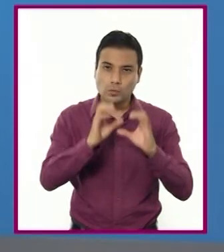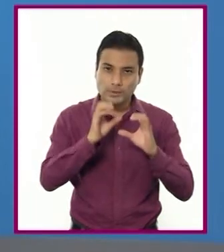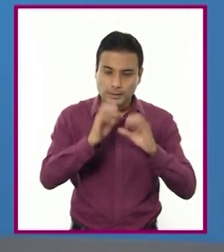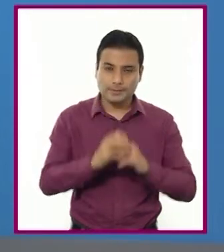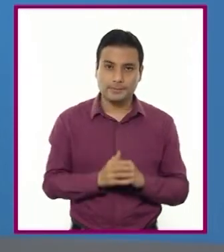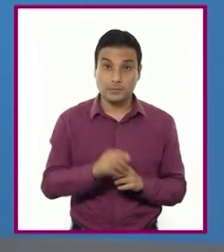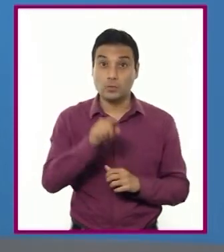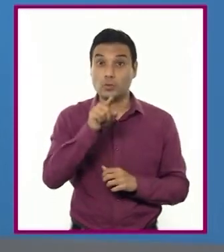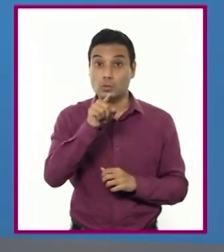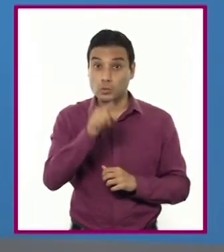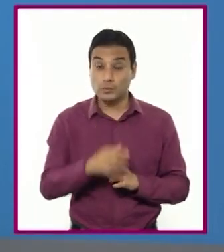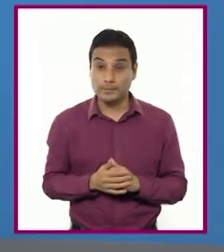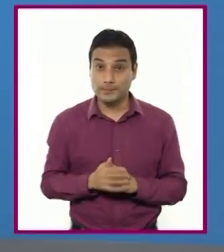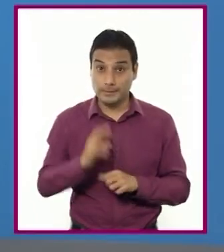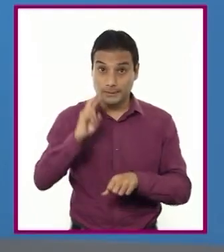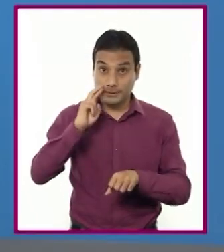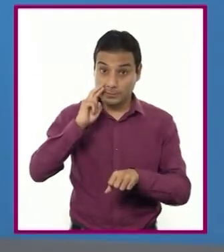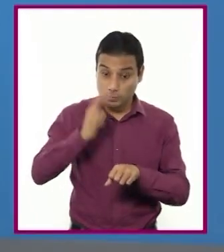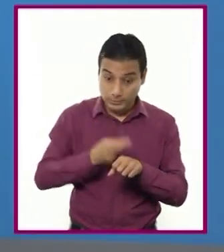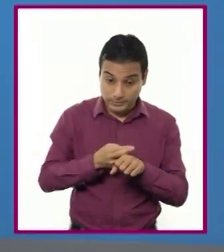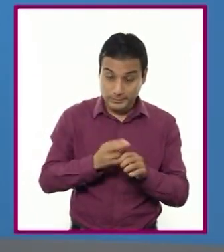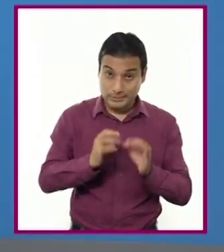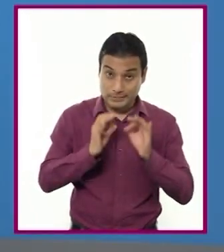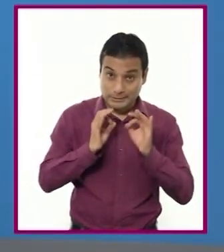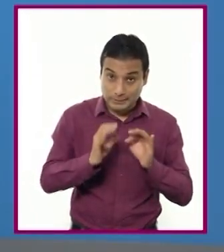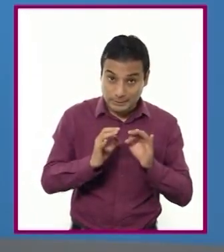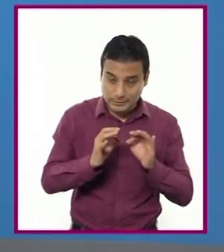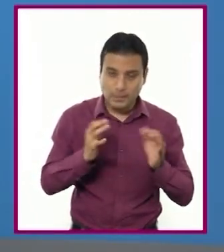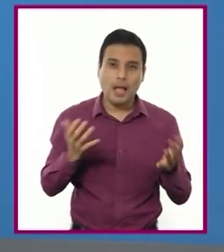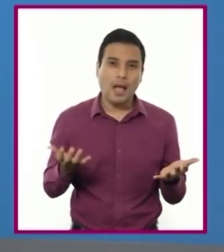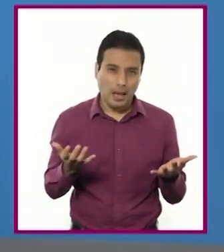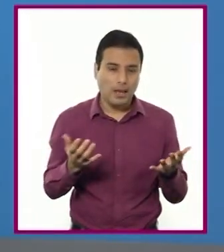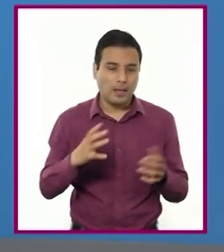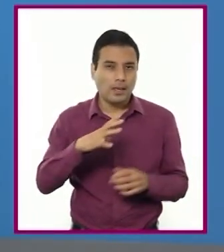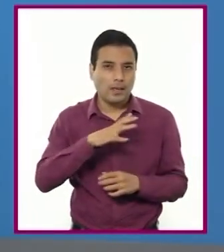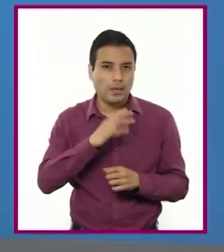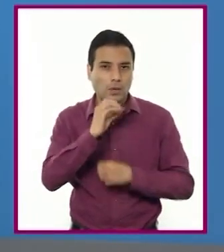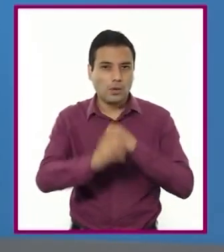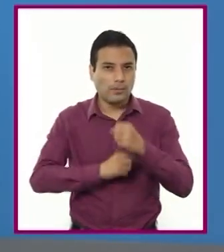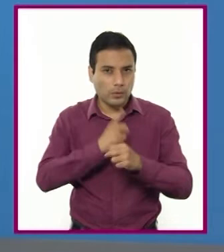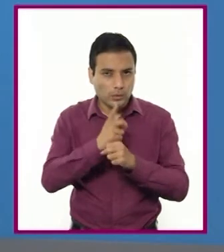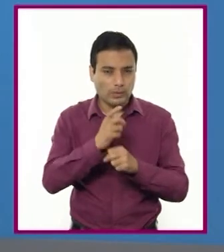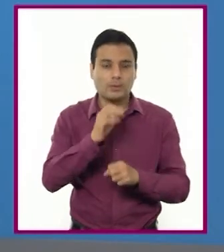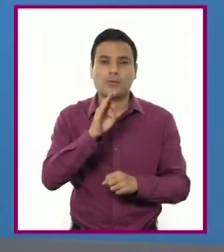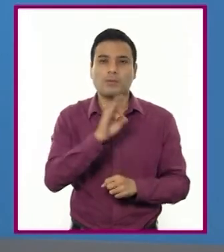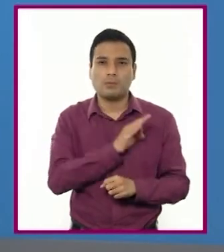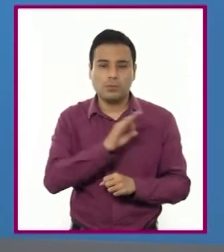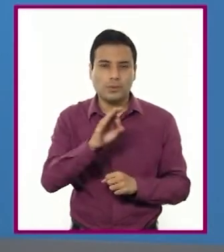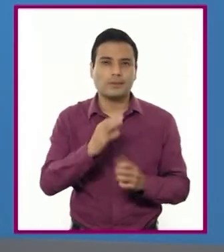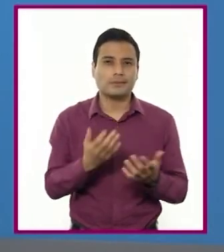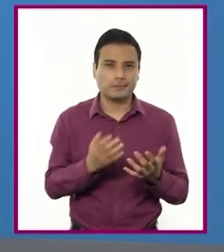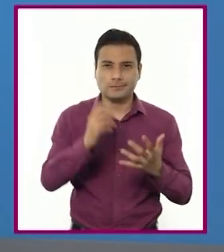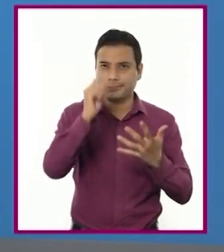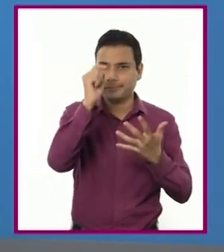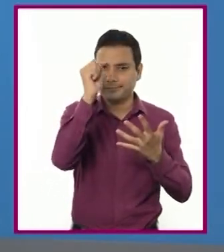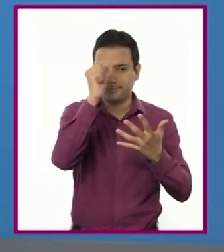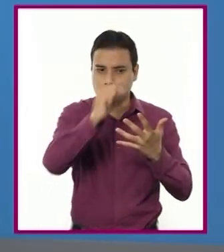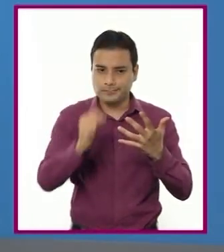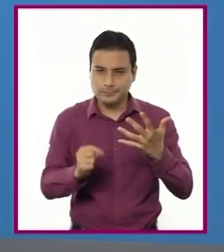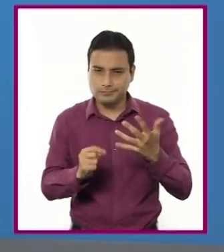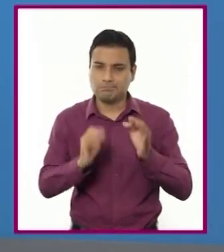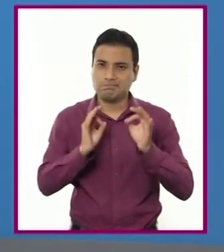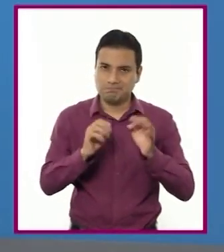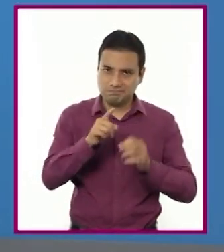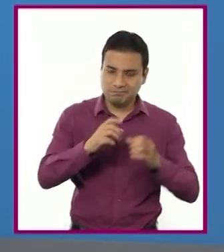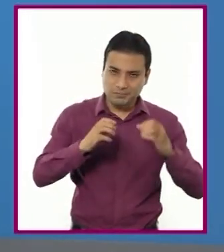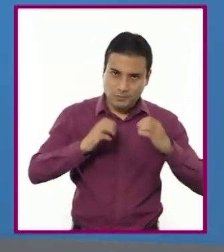medida en que se responsabilicen de ustedes mismas y mismos, tendrán la oportunidad de practicar hábitos necesarios para cuidar de su